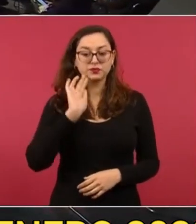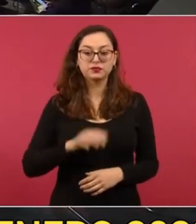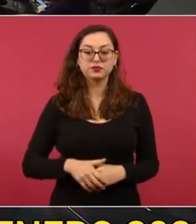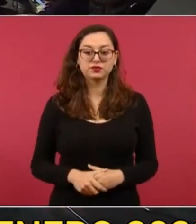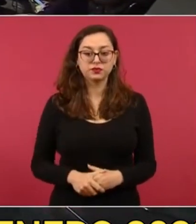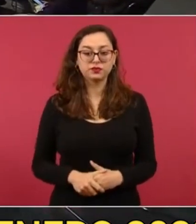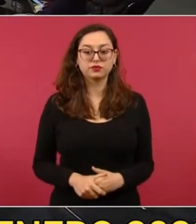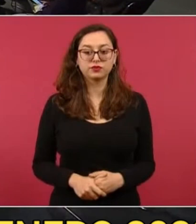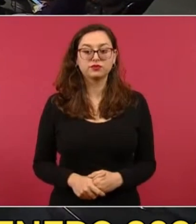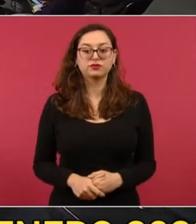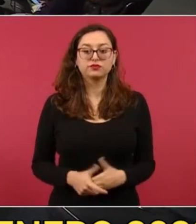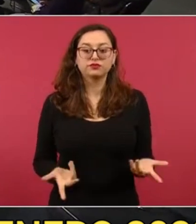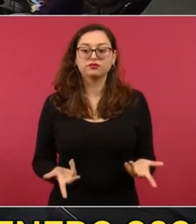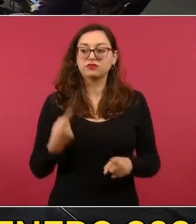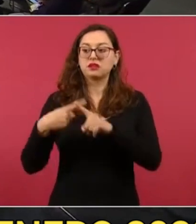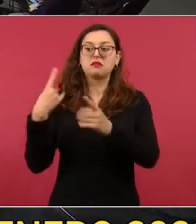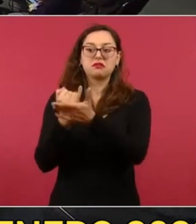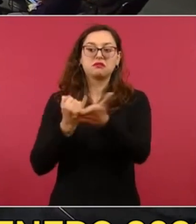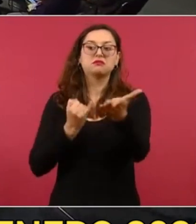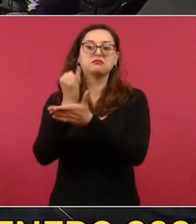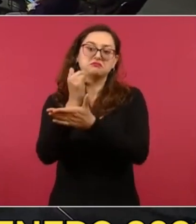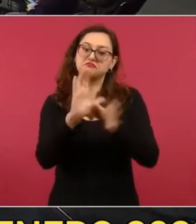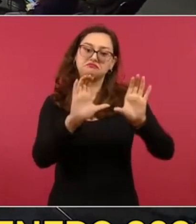una decisión de los de arriba.